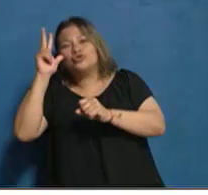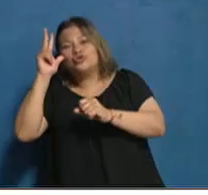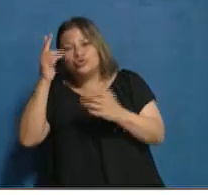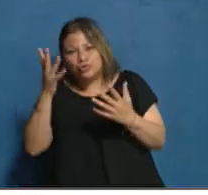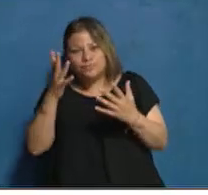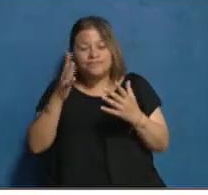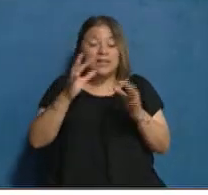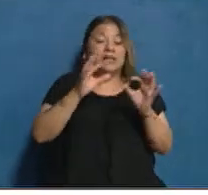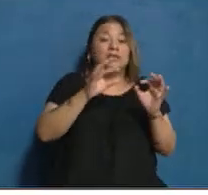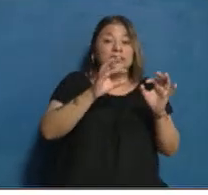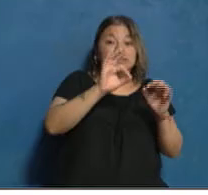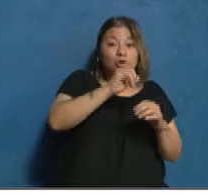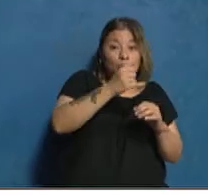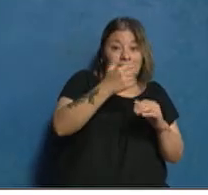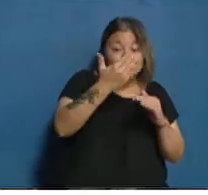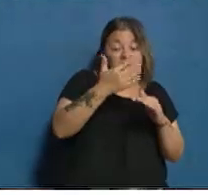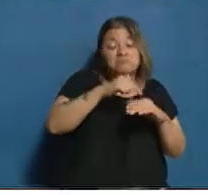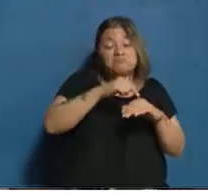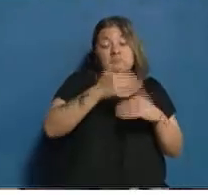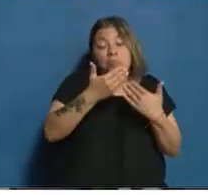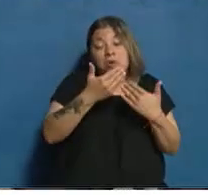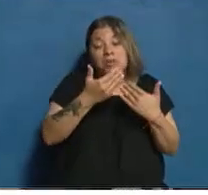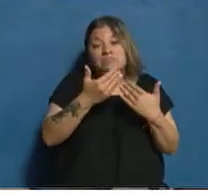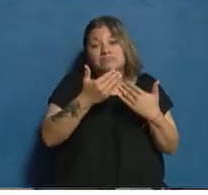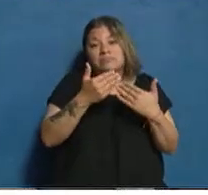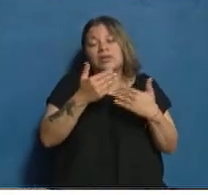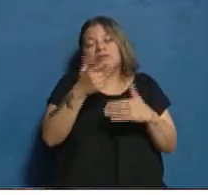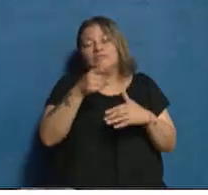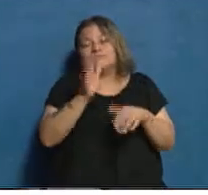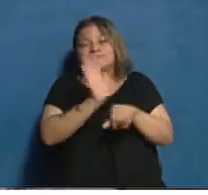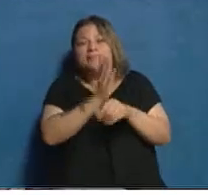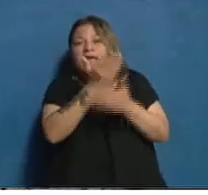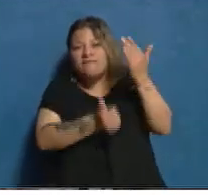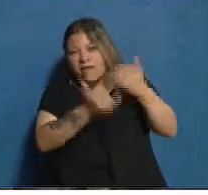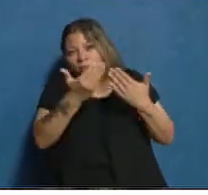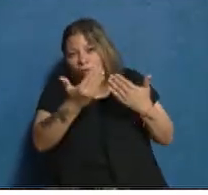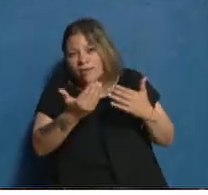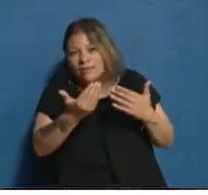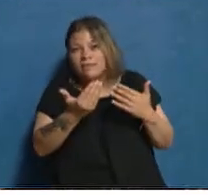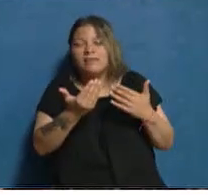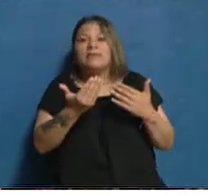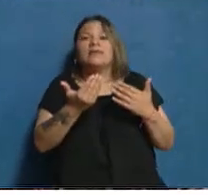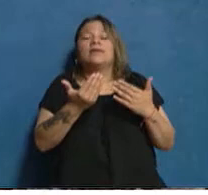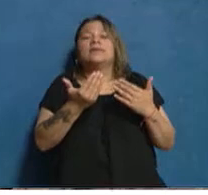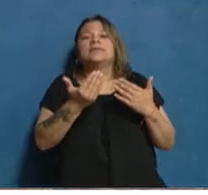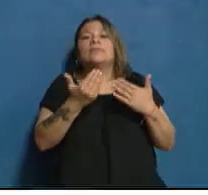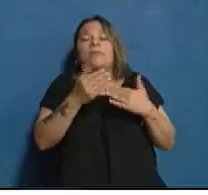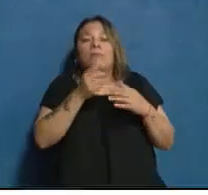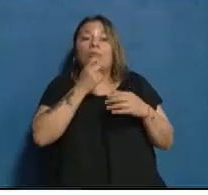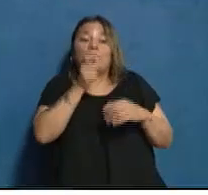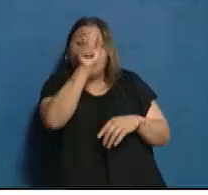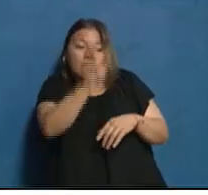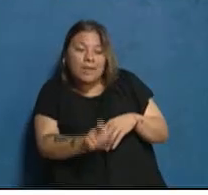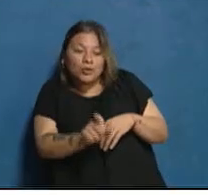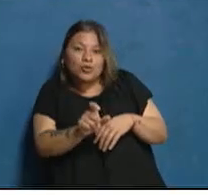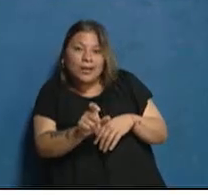el 0,5 es lo que más se adecua a ese margen de error de la posibilidad de medir si una persona